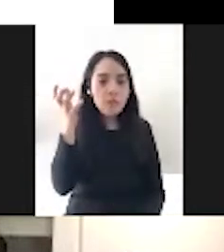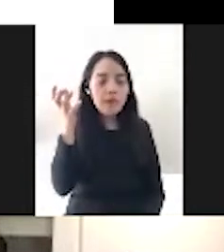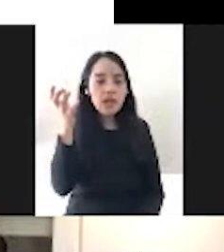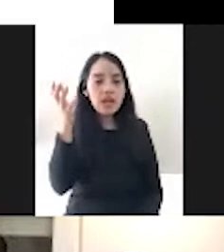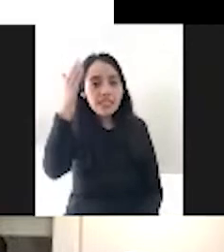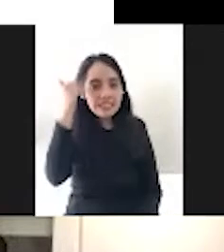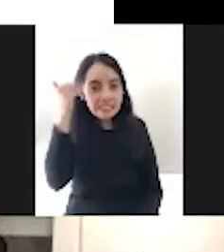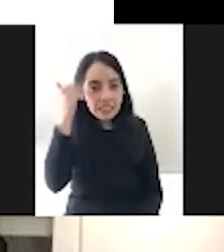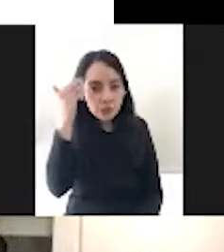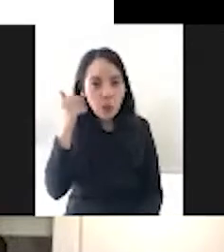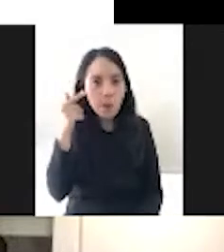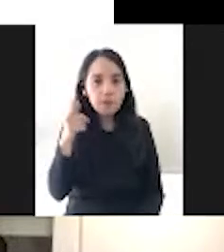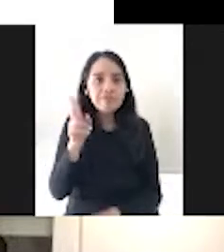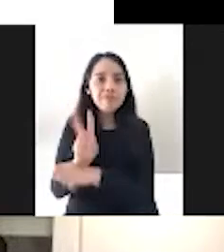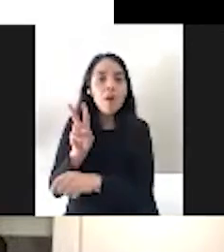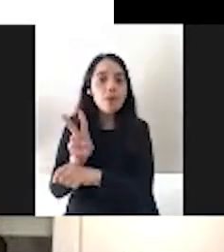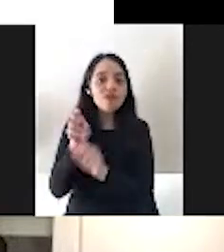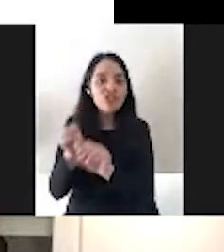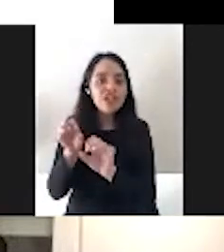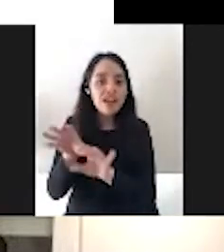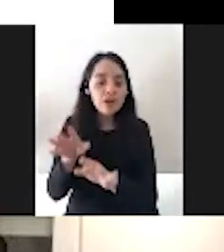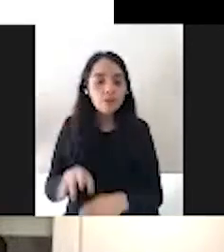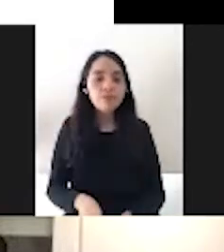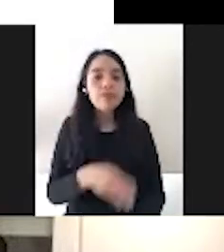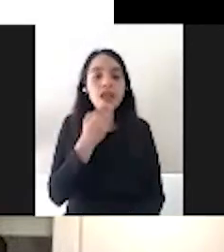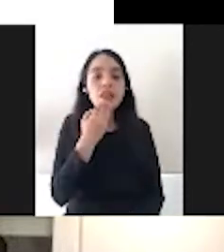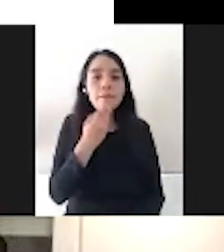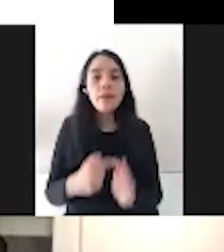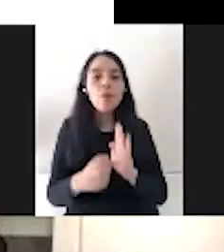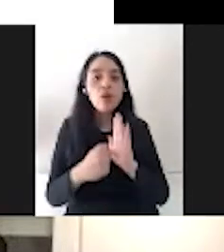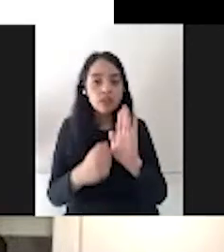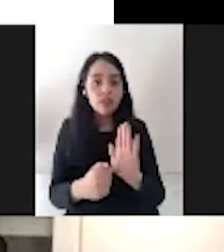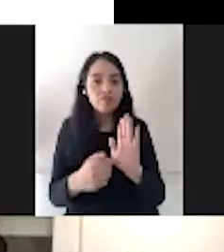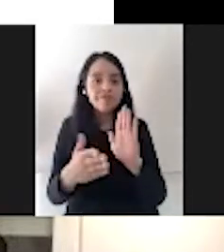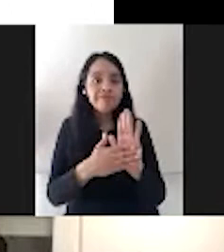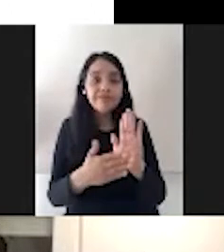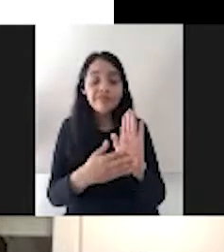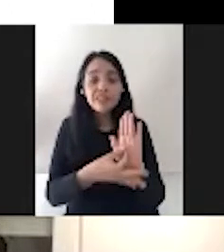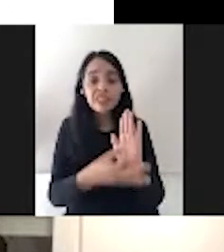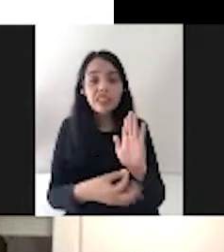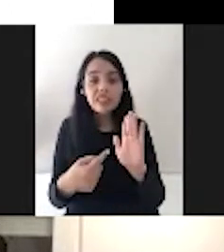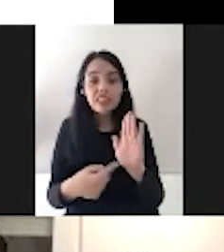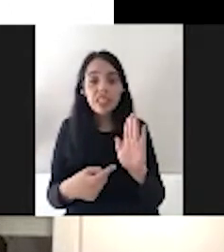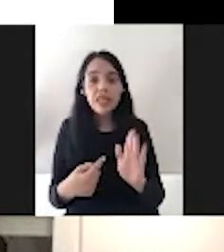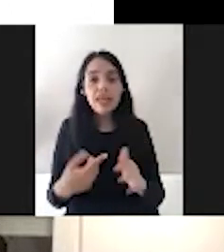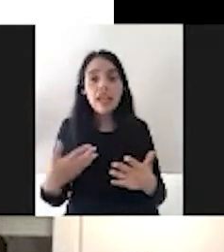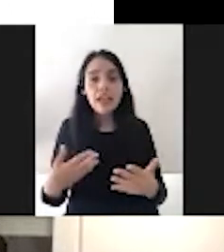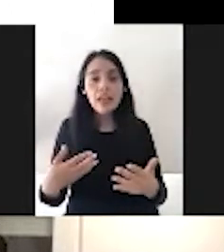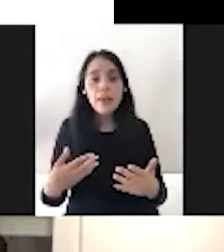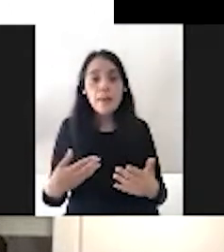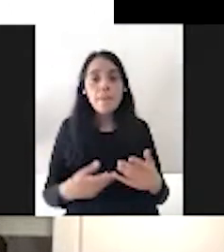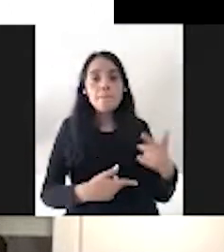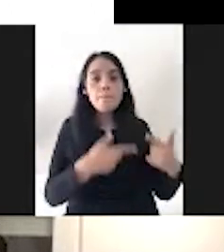la labor del profesor. Habla también de la evidencia que existe sobre la inconsistencia de las políticas